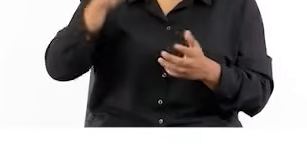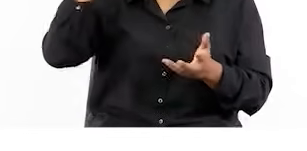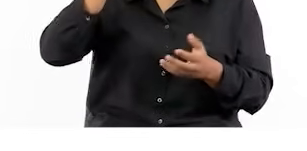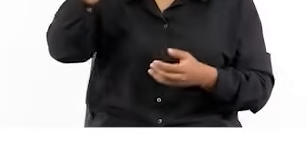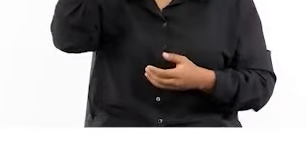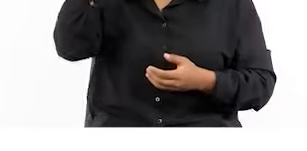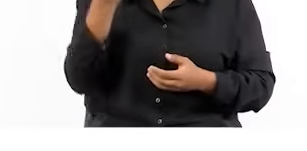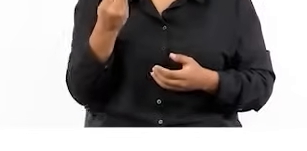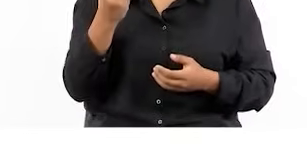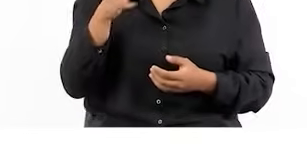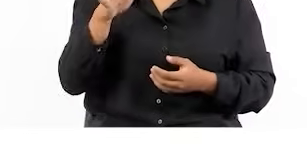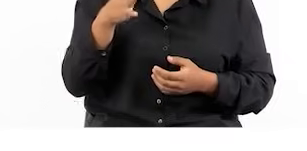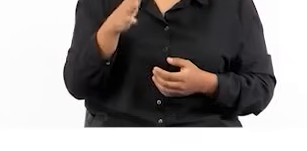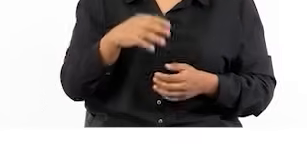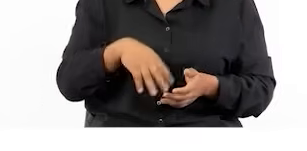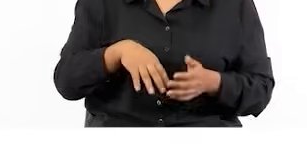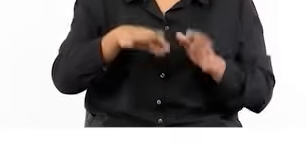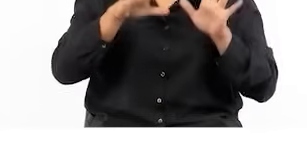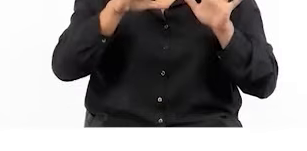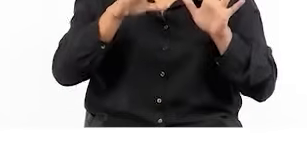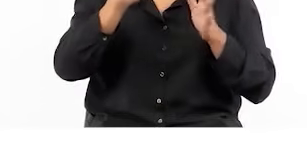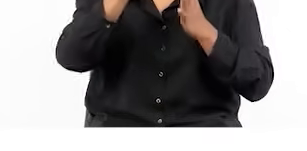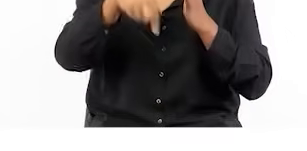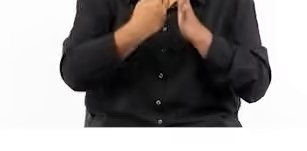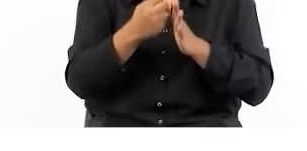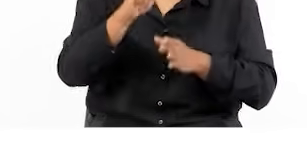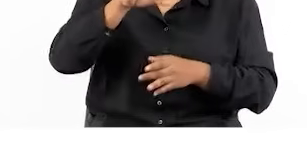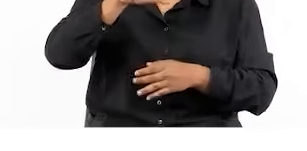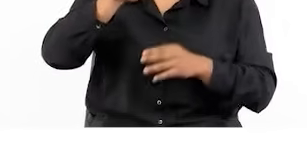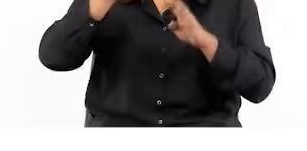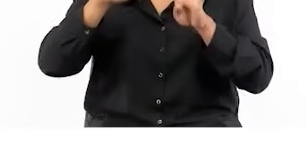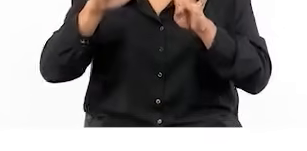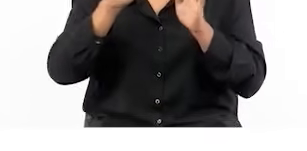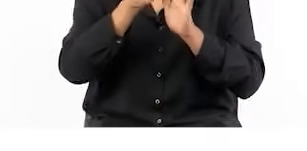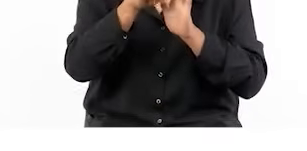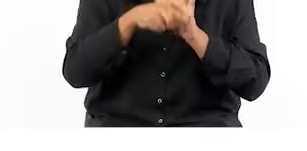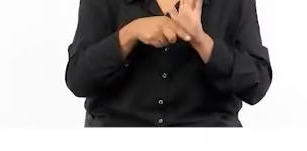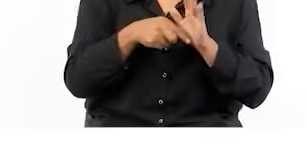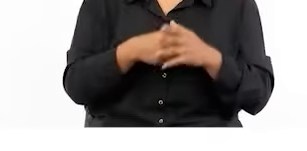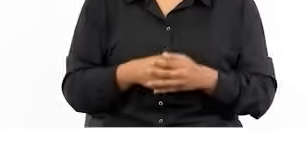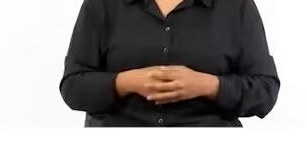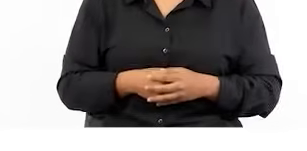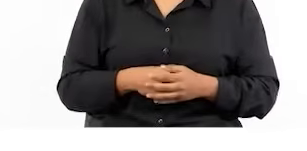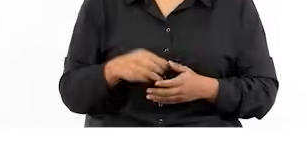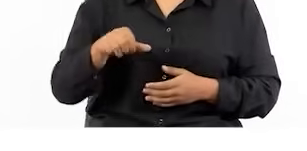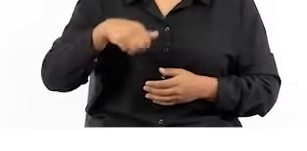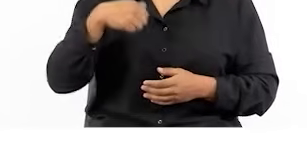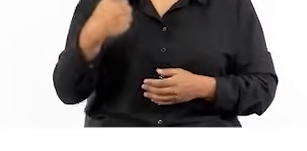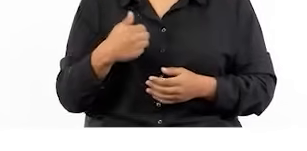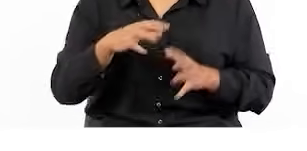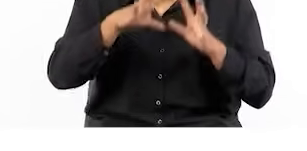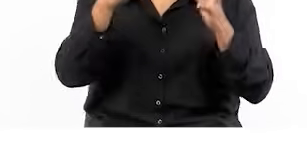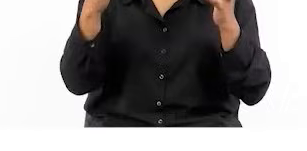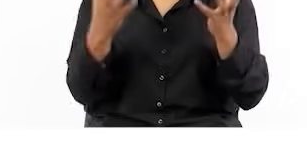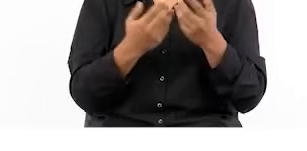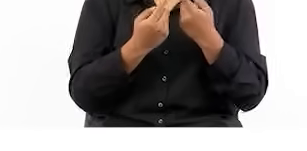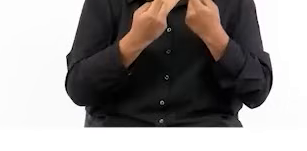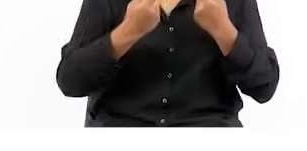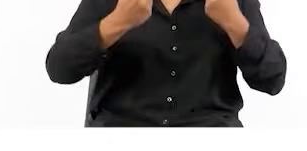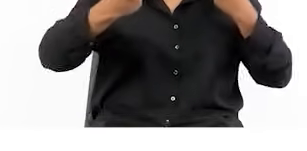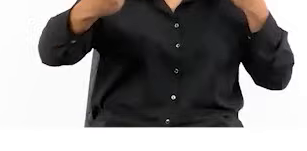Es una característica muy peculiar. En Saturno un día dura aproximadamente unas 10 horas con 39